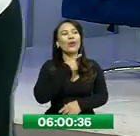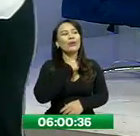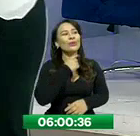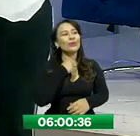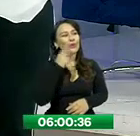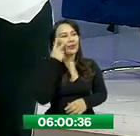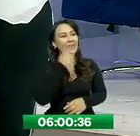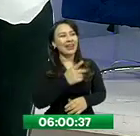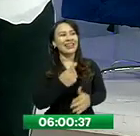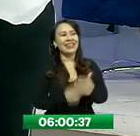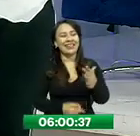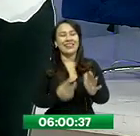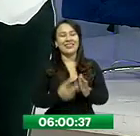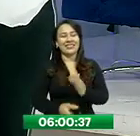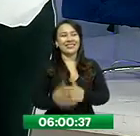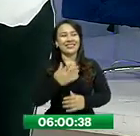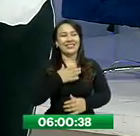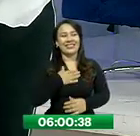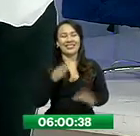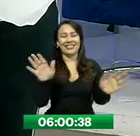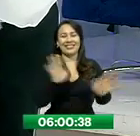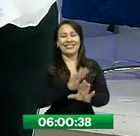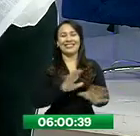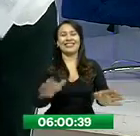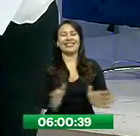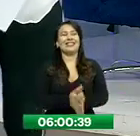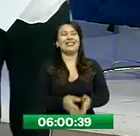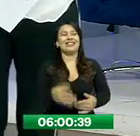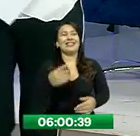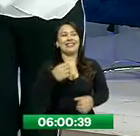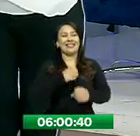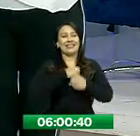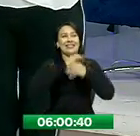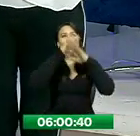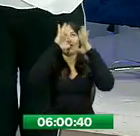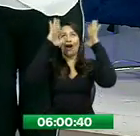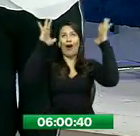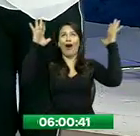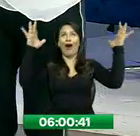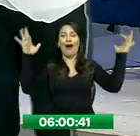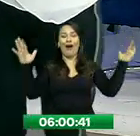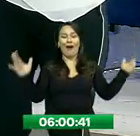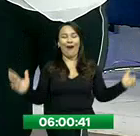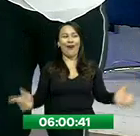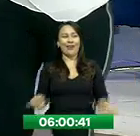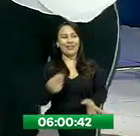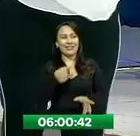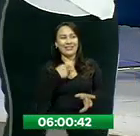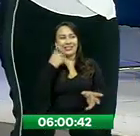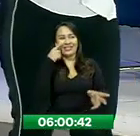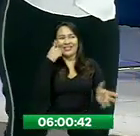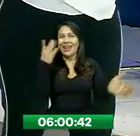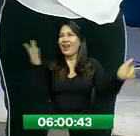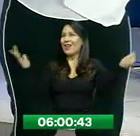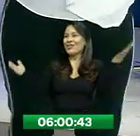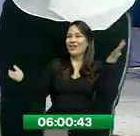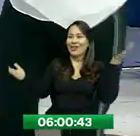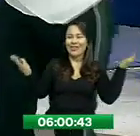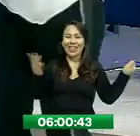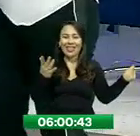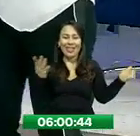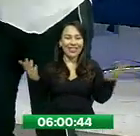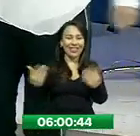verte! Lo que pasa es que los como... cangrejos, ¿eh? No. Lo que pasa es que como el sol irradia muchos destellos, entonces yo digo, ¿para dónde agarro? Es